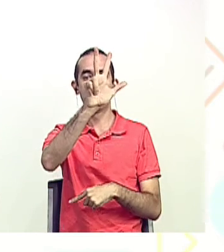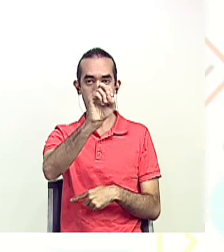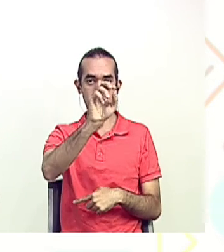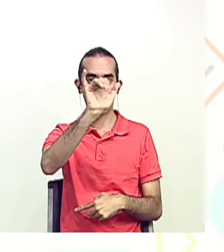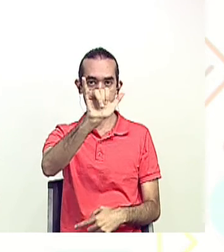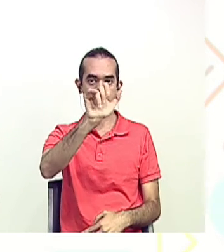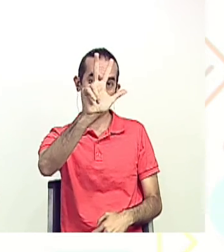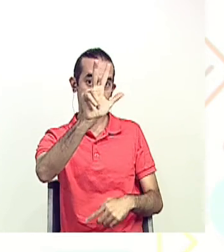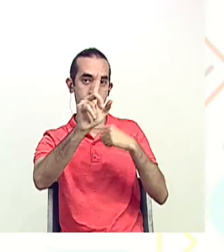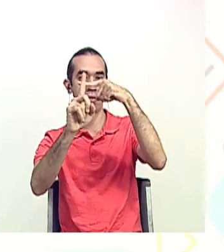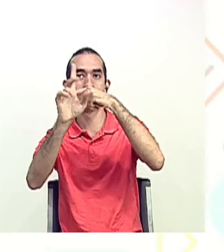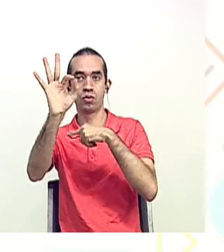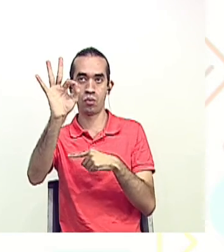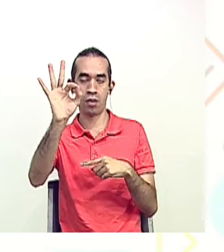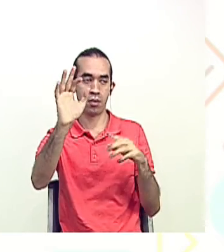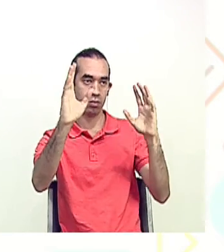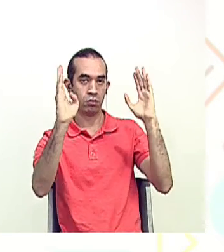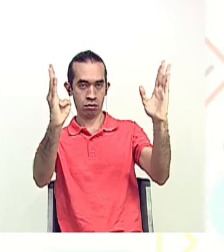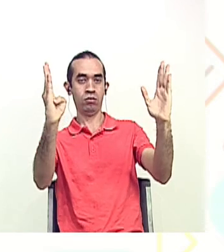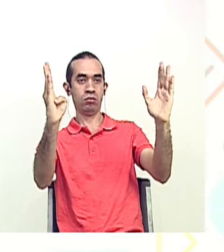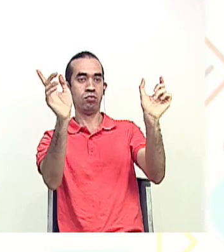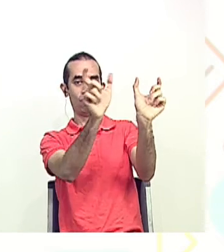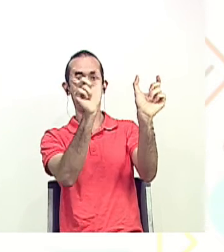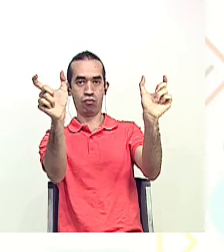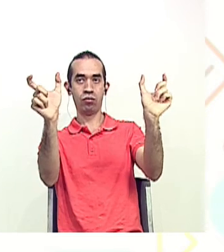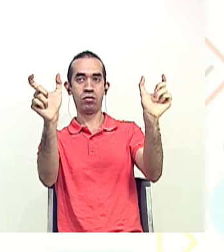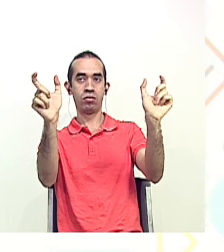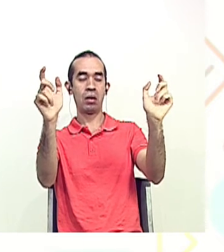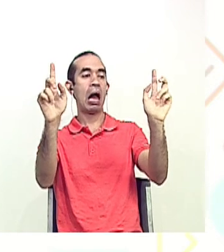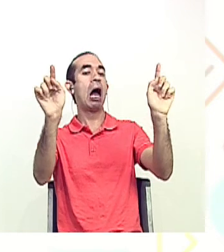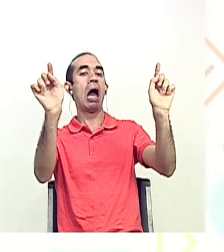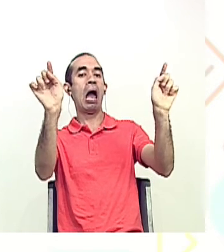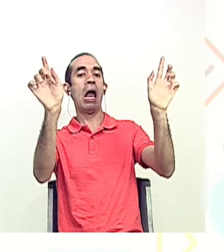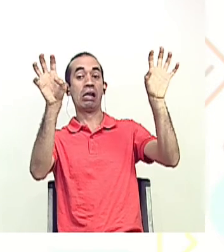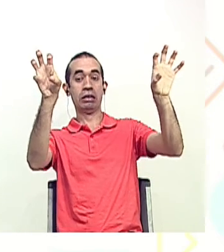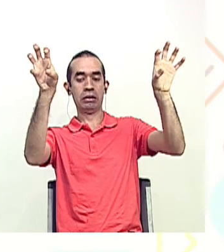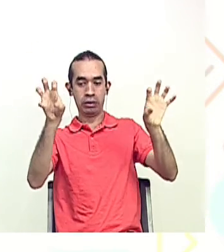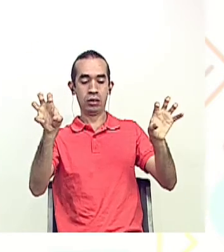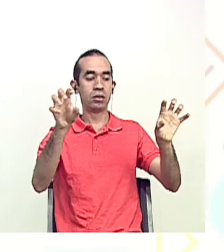9, entonces calculamos las raíces,